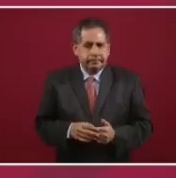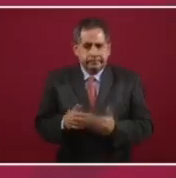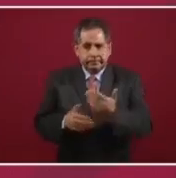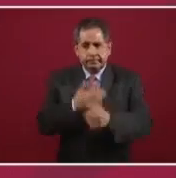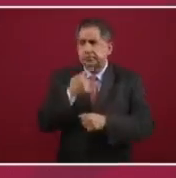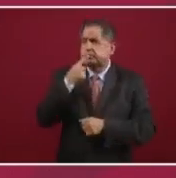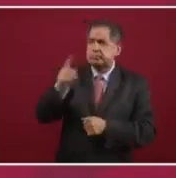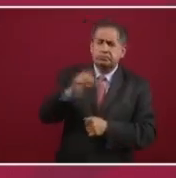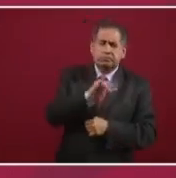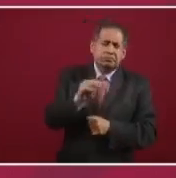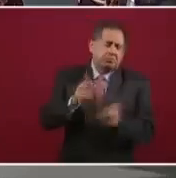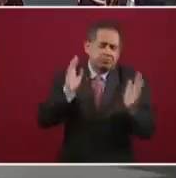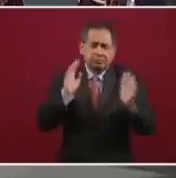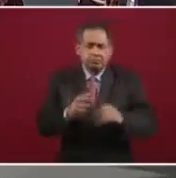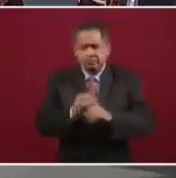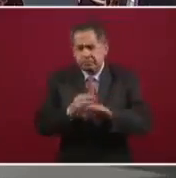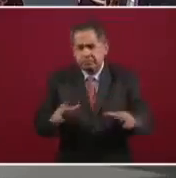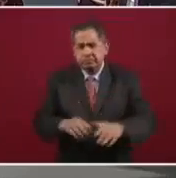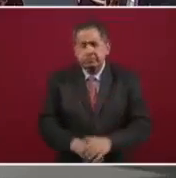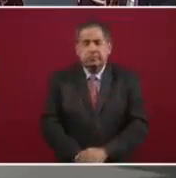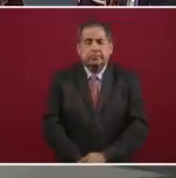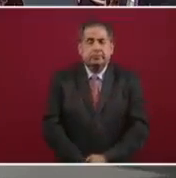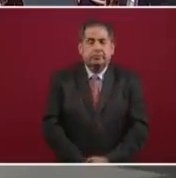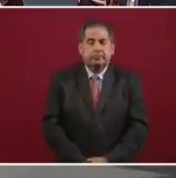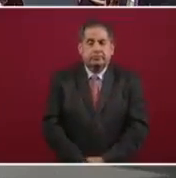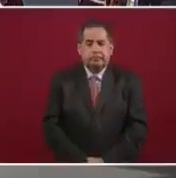procede la denuncia. Gracias, presidente.